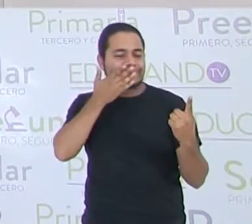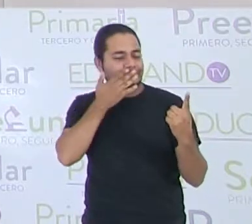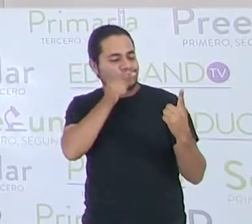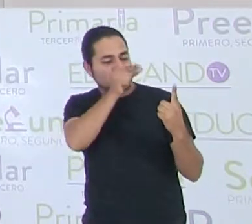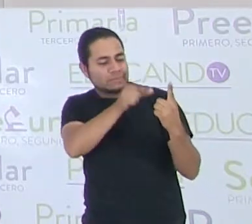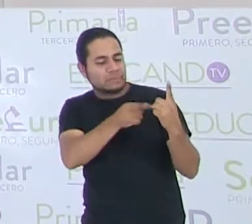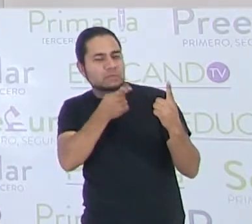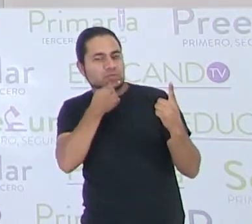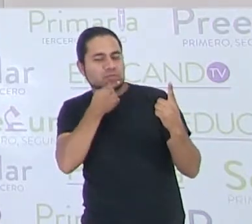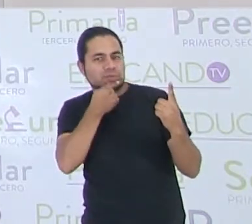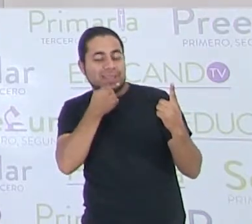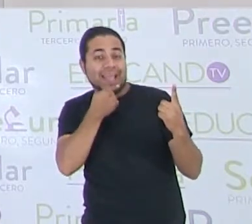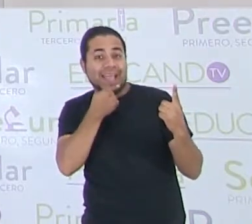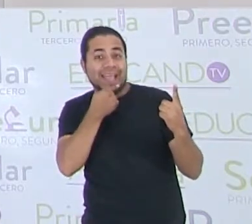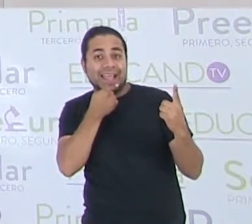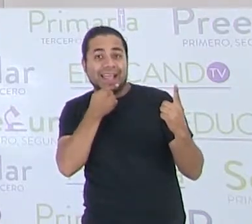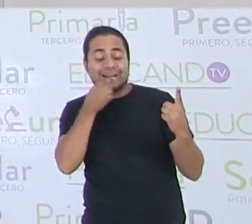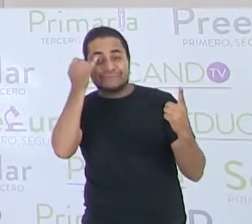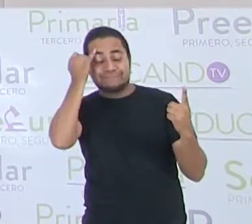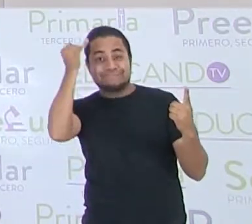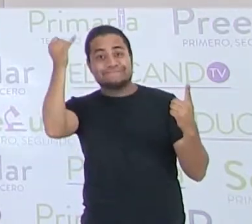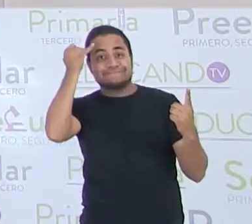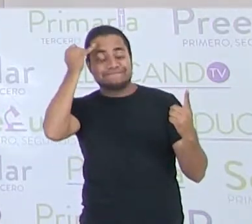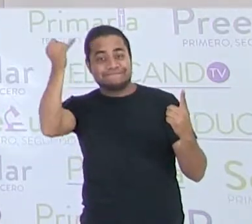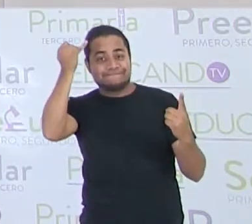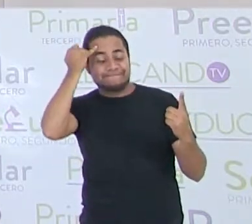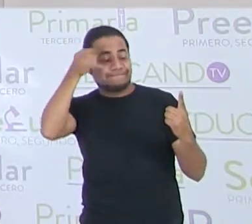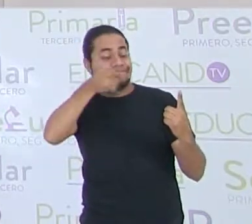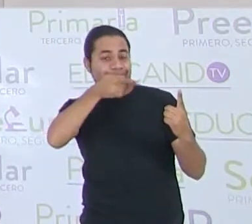que es ingenioso.